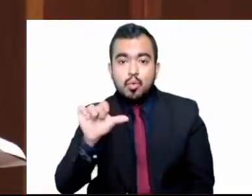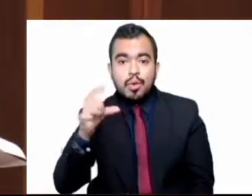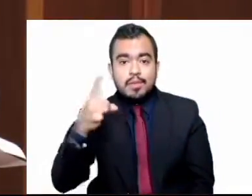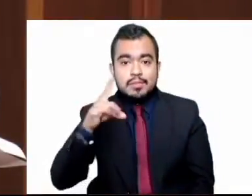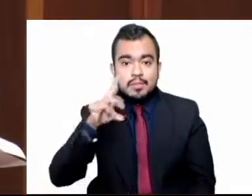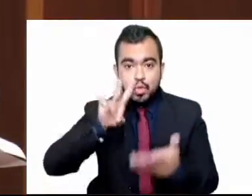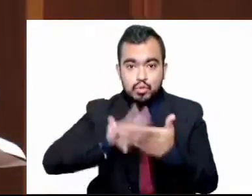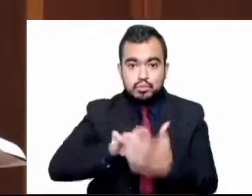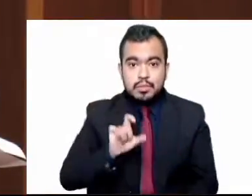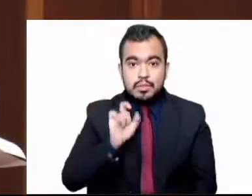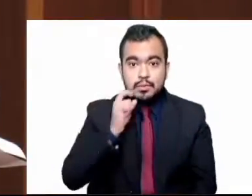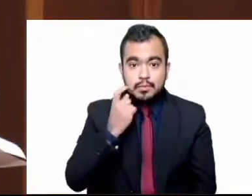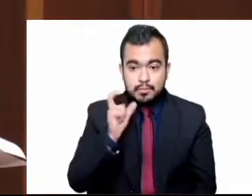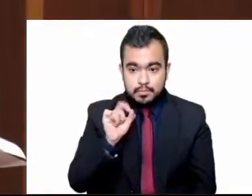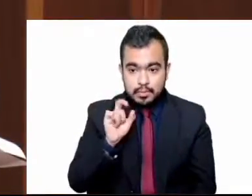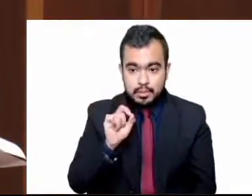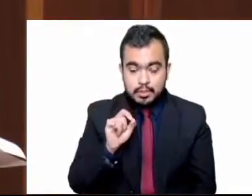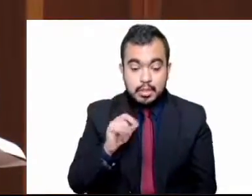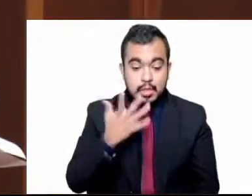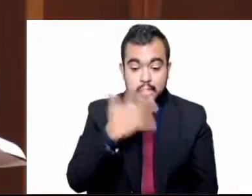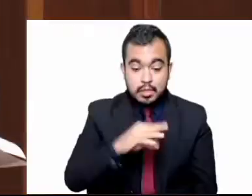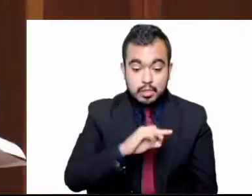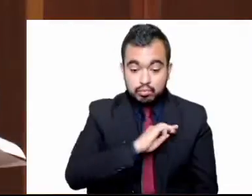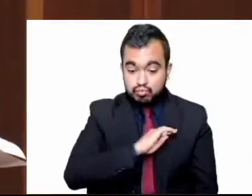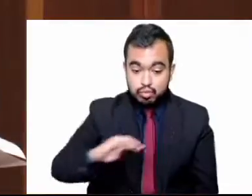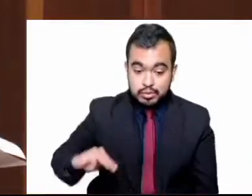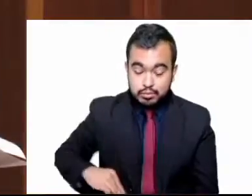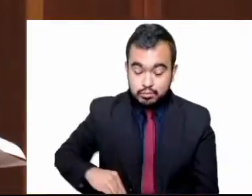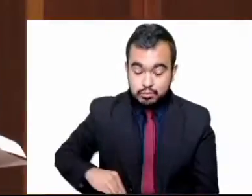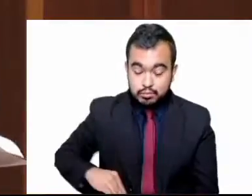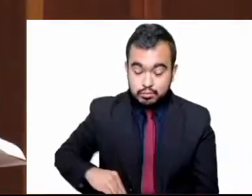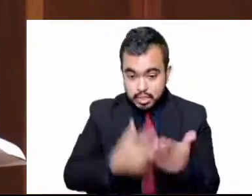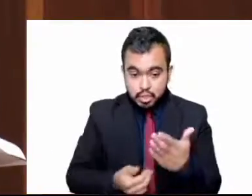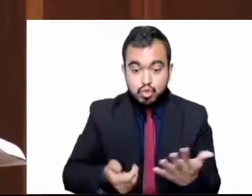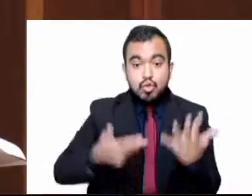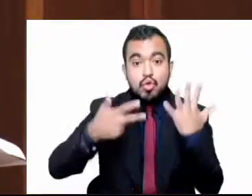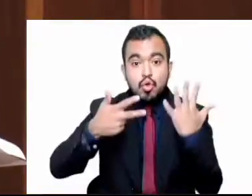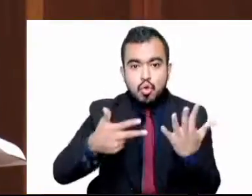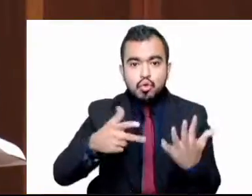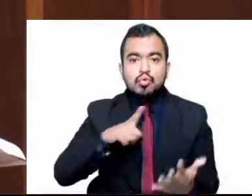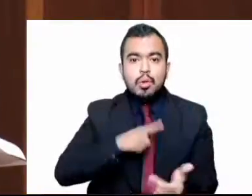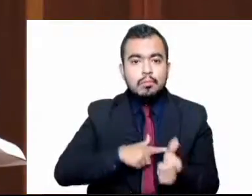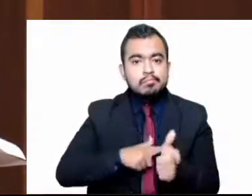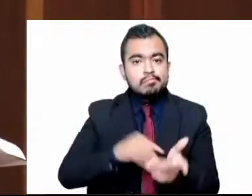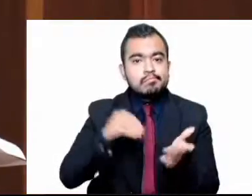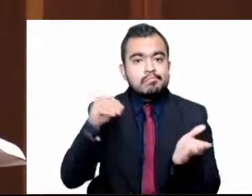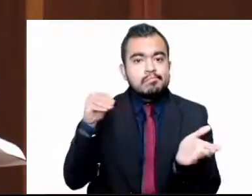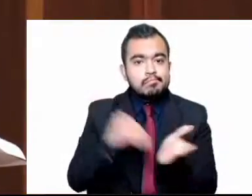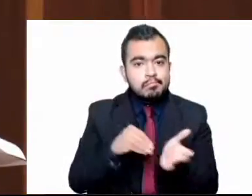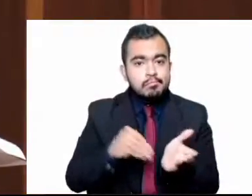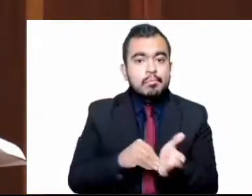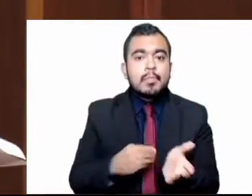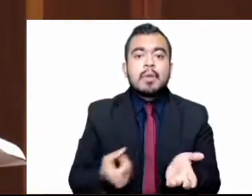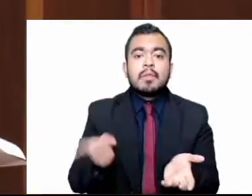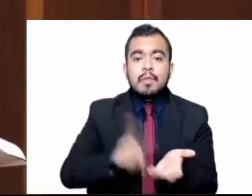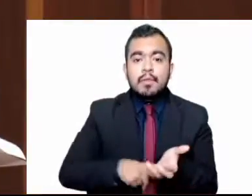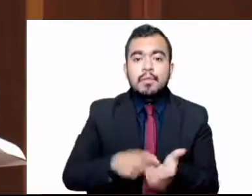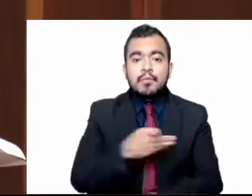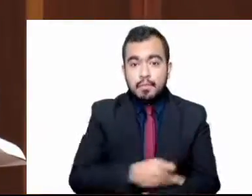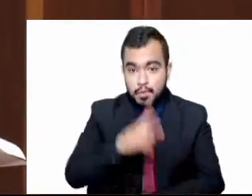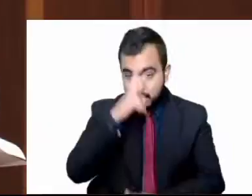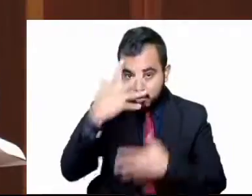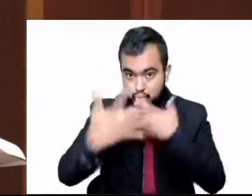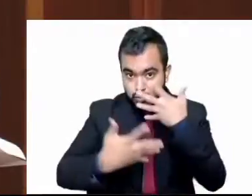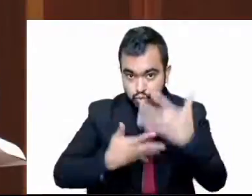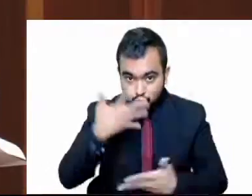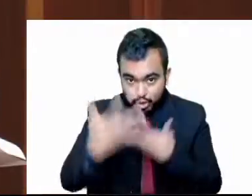de los 10 municipios con mayor índice delictivo permaneció la subsistencia de la violencia familiar. Por lo que cabe